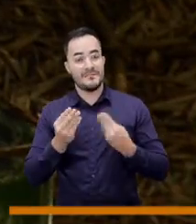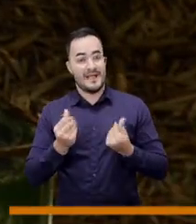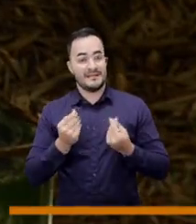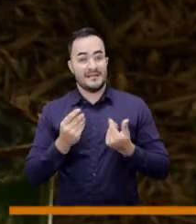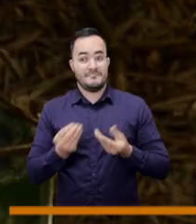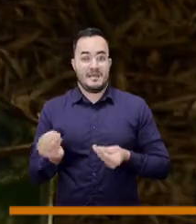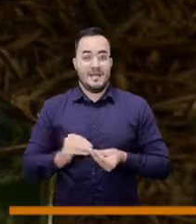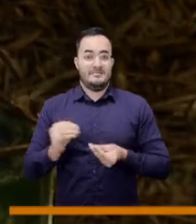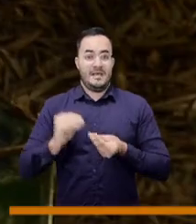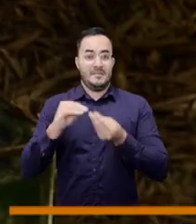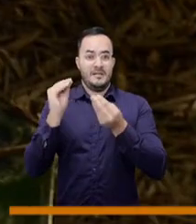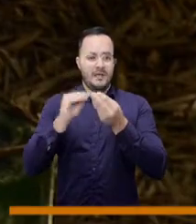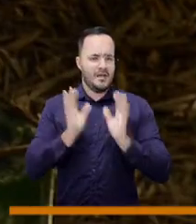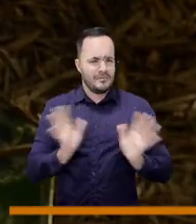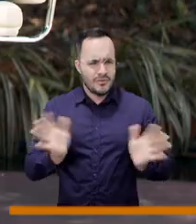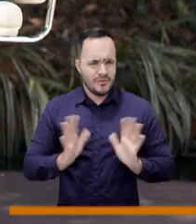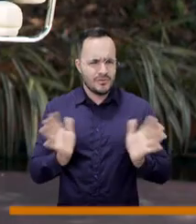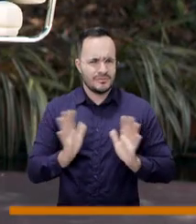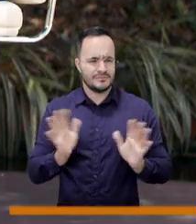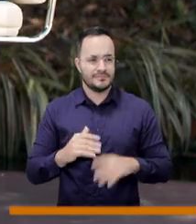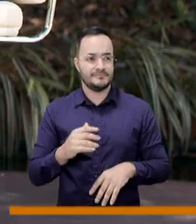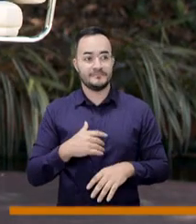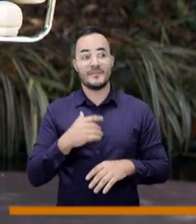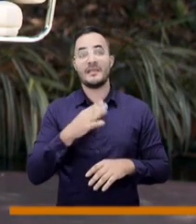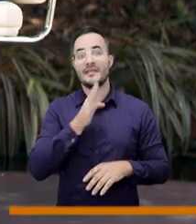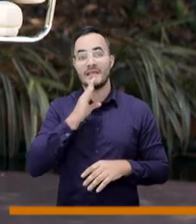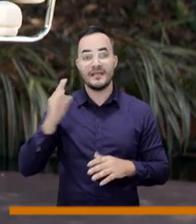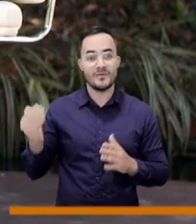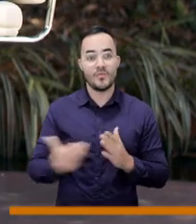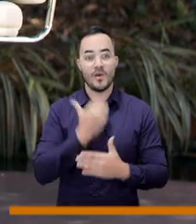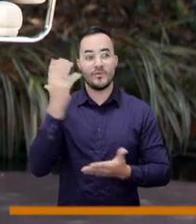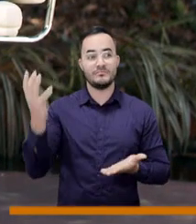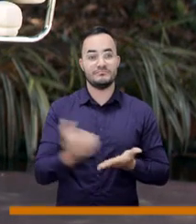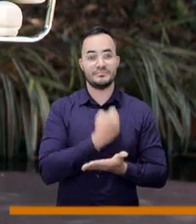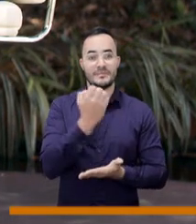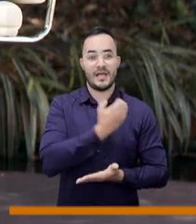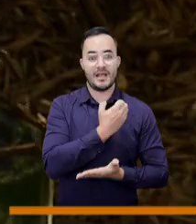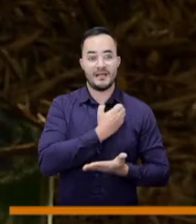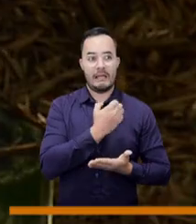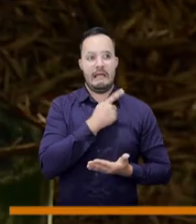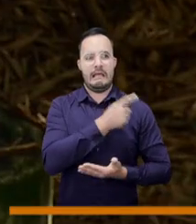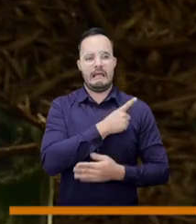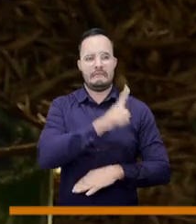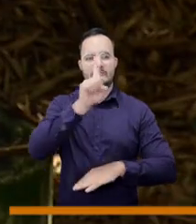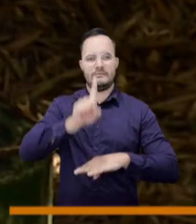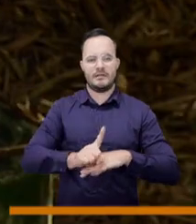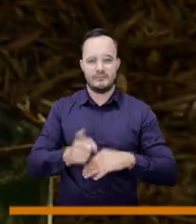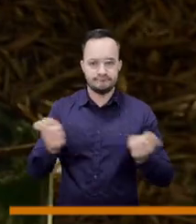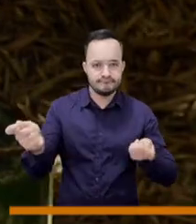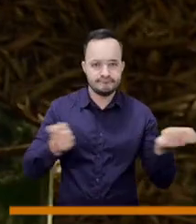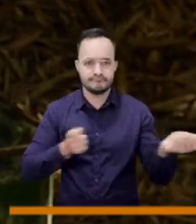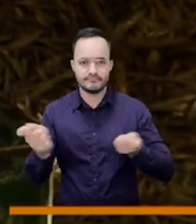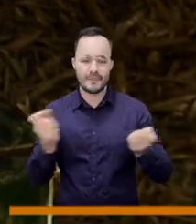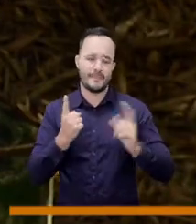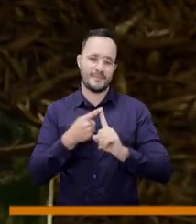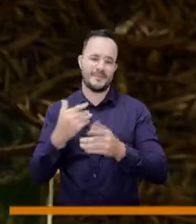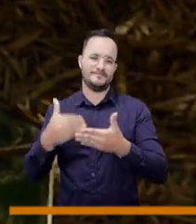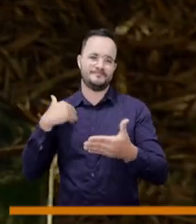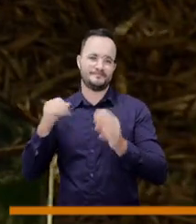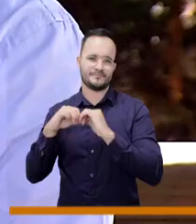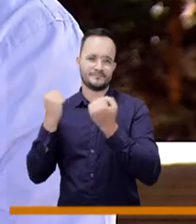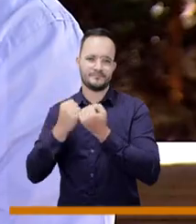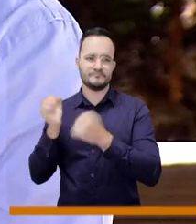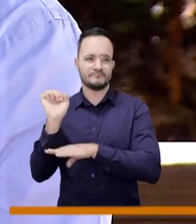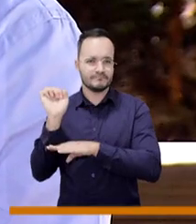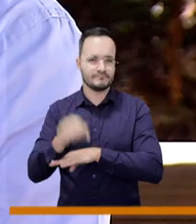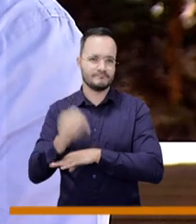ciudadanía, pues no es que sea más plata para esta administración, será la plata que administrará el alcalde que sea elegido en las próximas elecciones, pero que